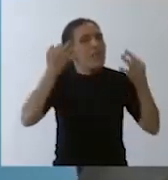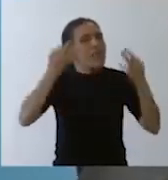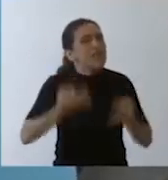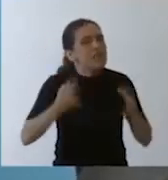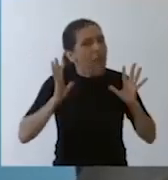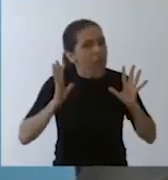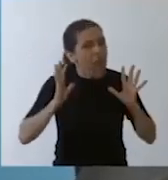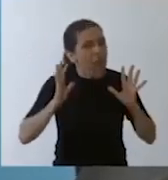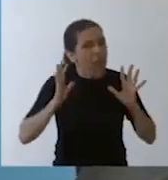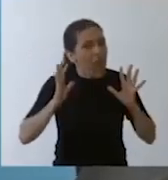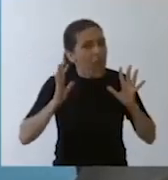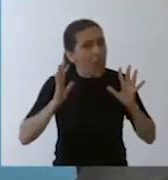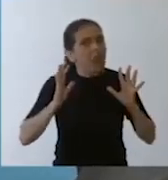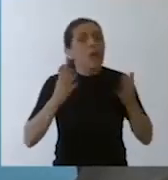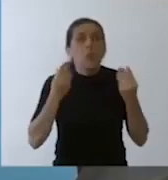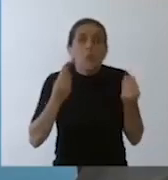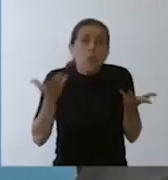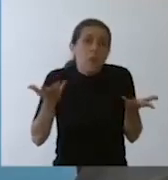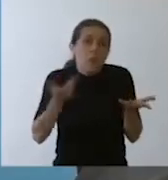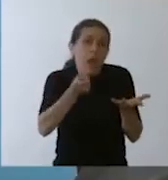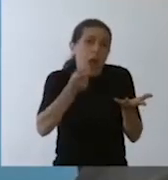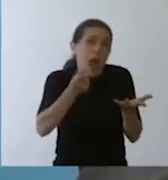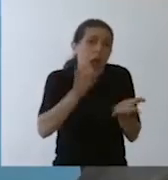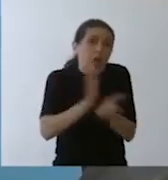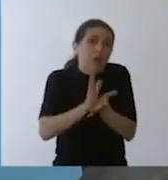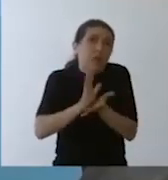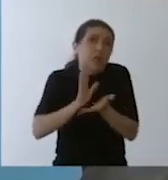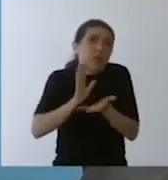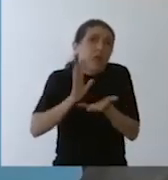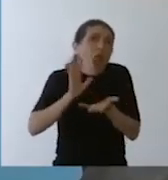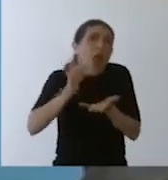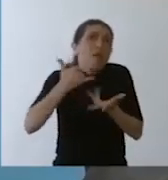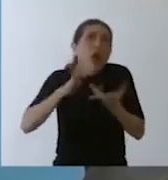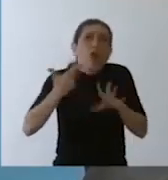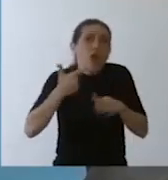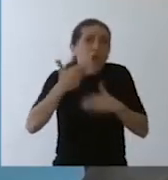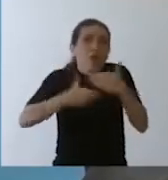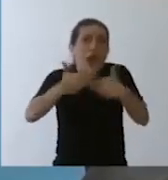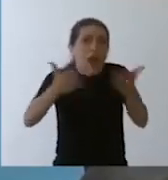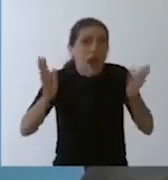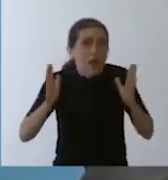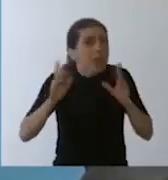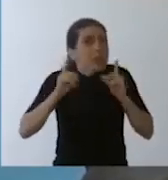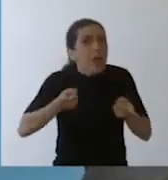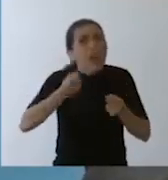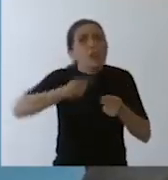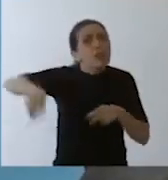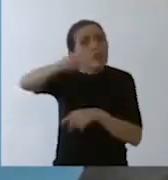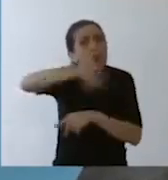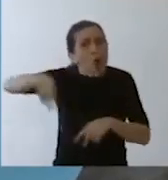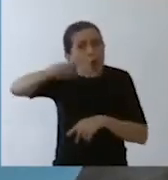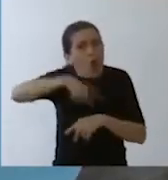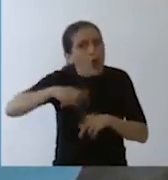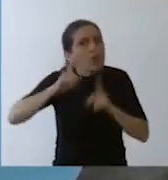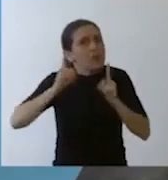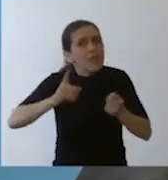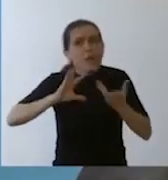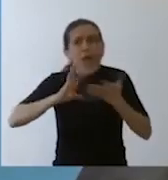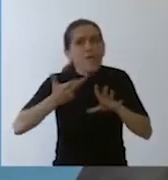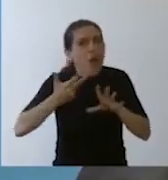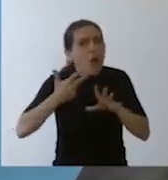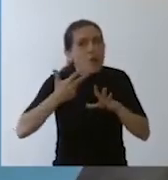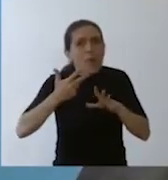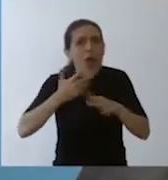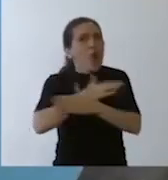de información para realmente hacer lo mejor que se puede hacer y para que todos hagamos de la misma forma las